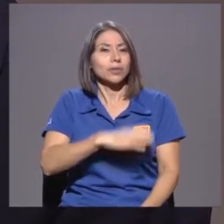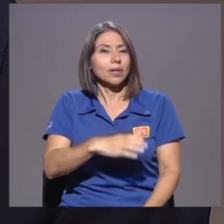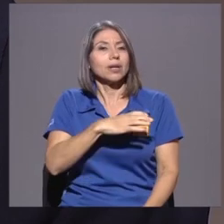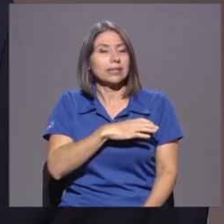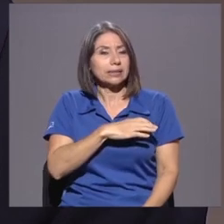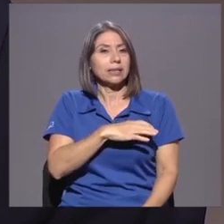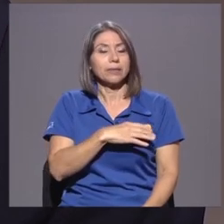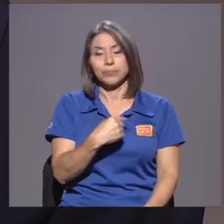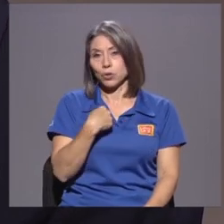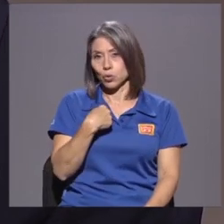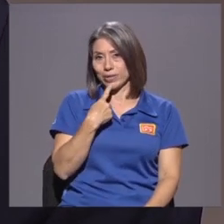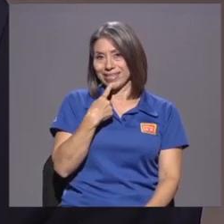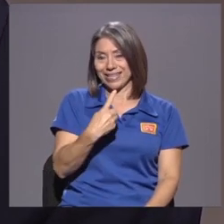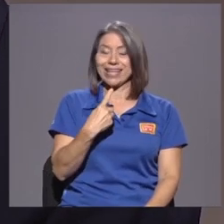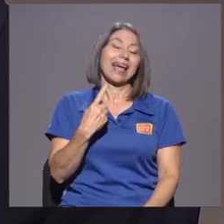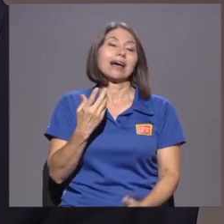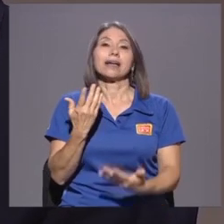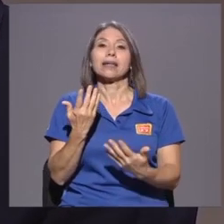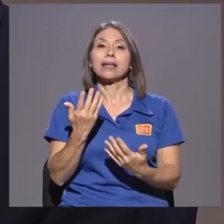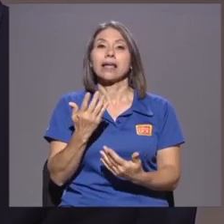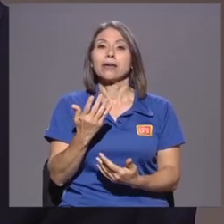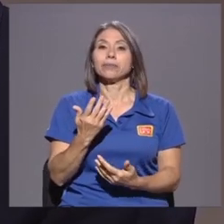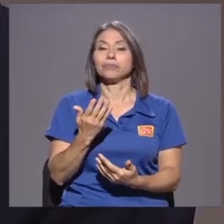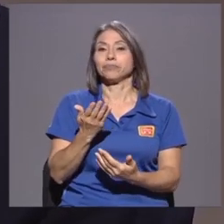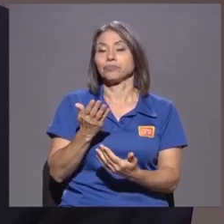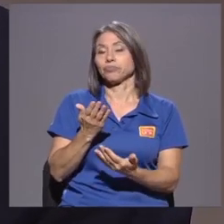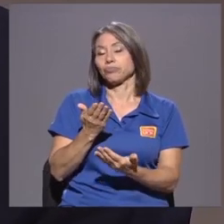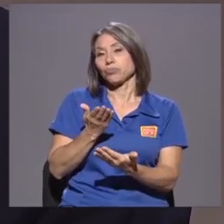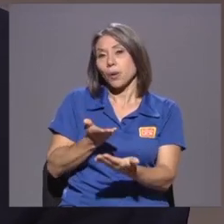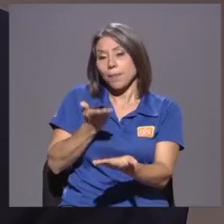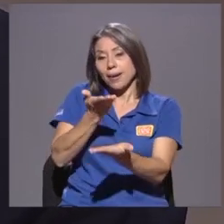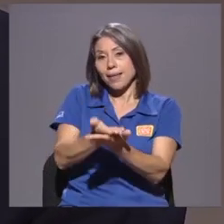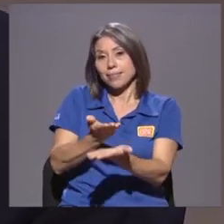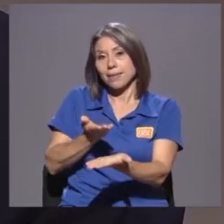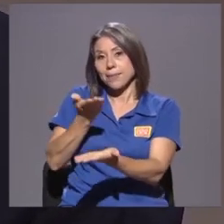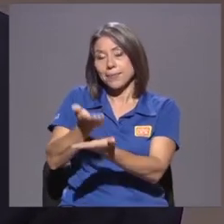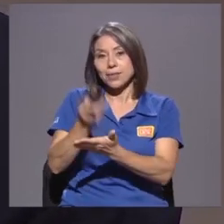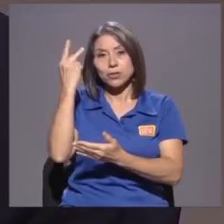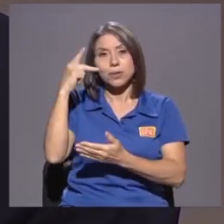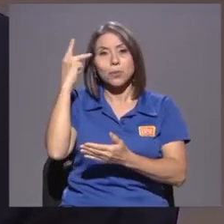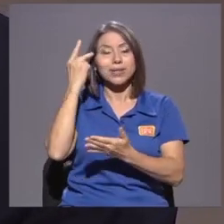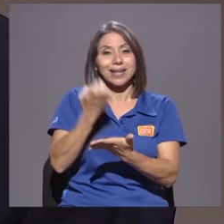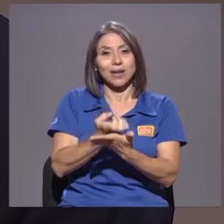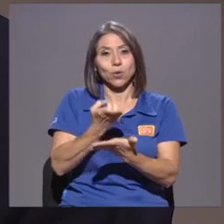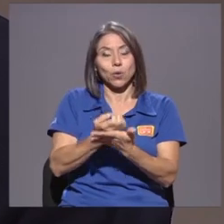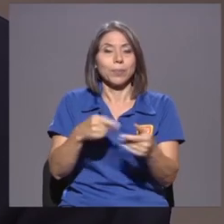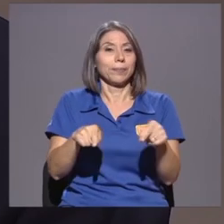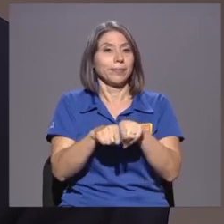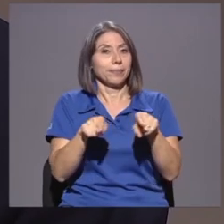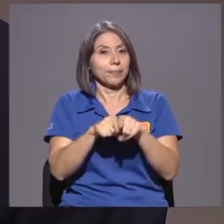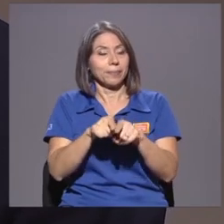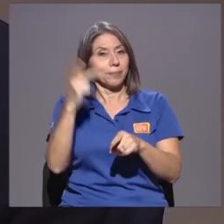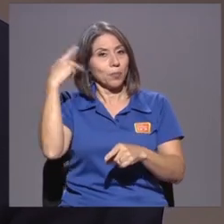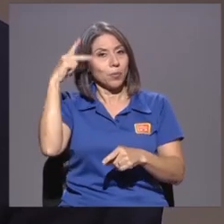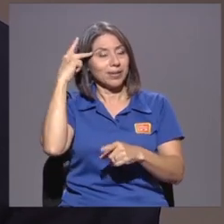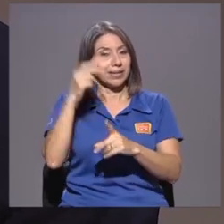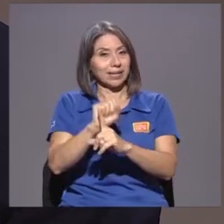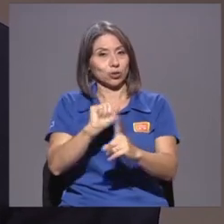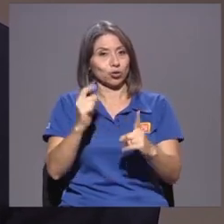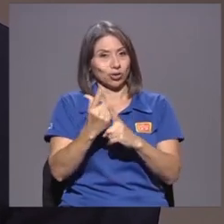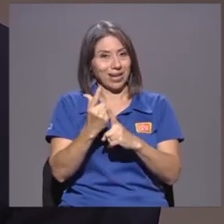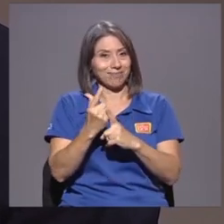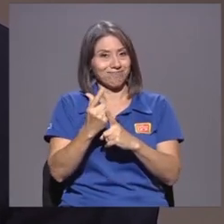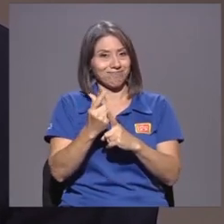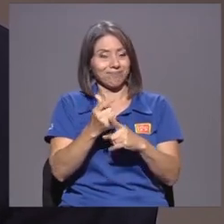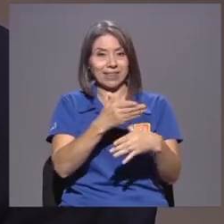que por lo menos los planteamientos de política económica e incluso de política social entre